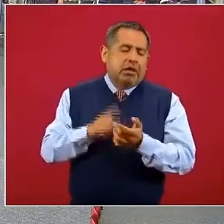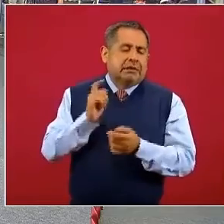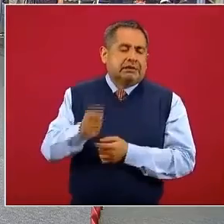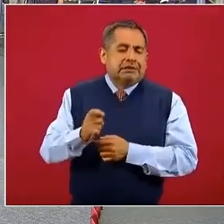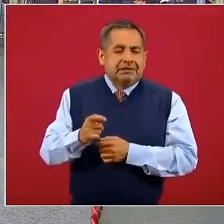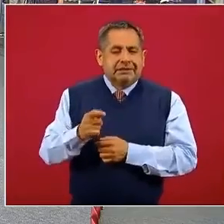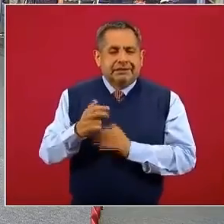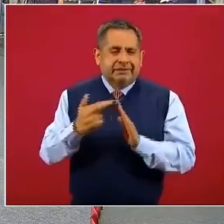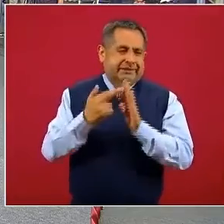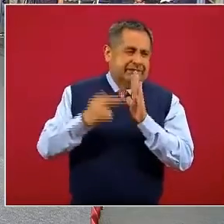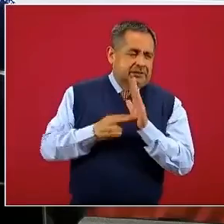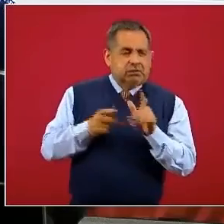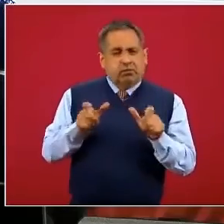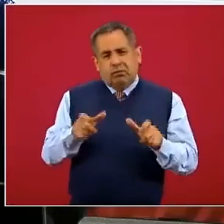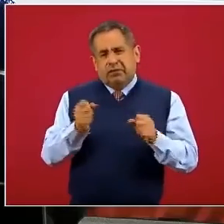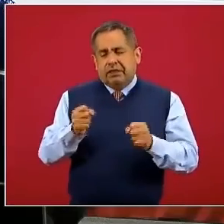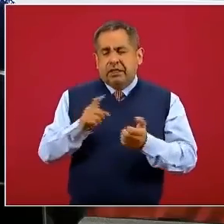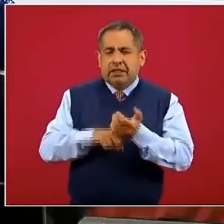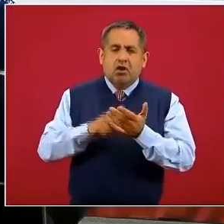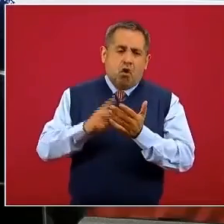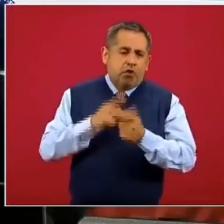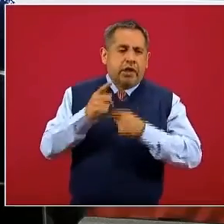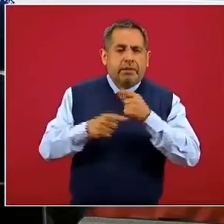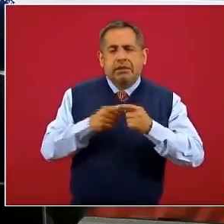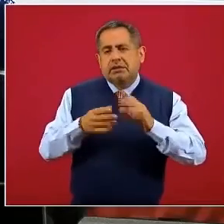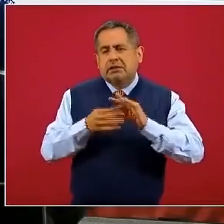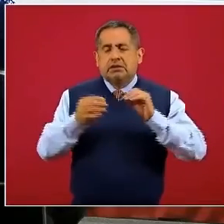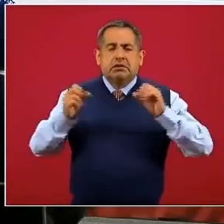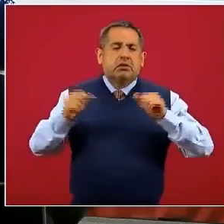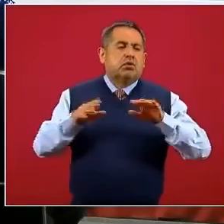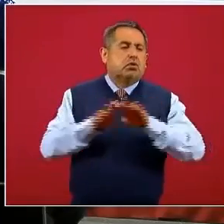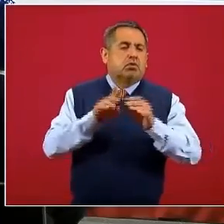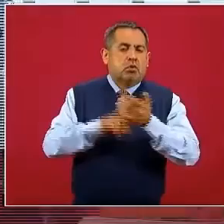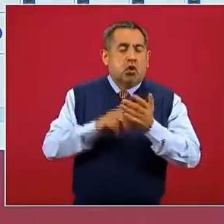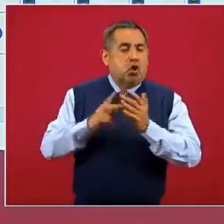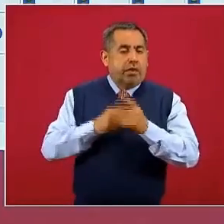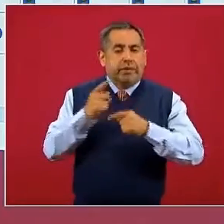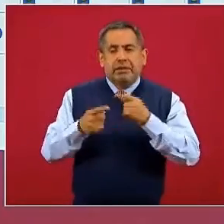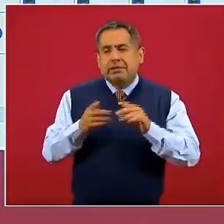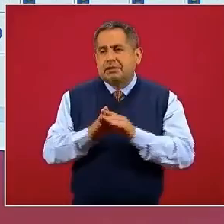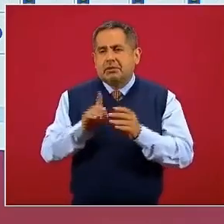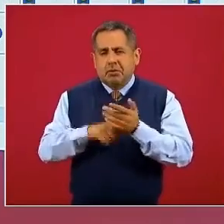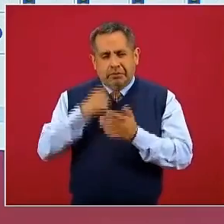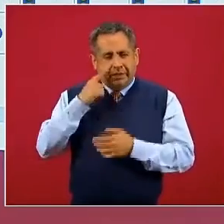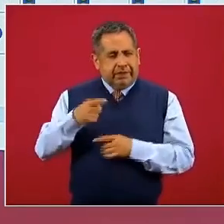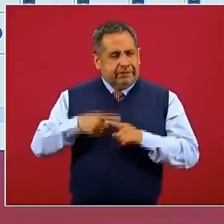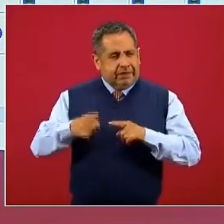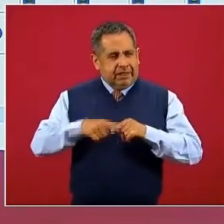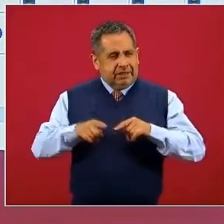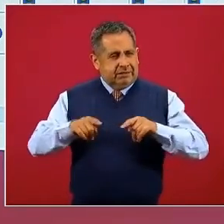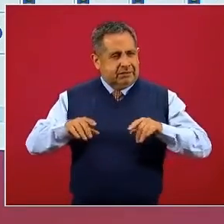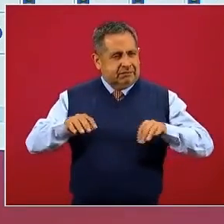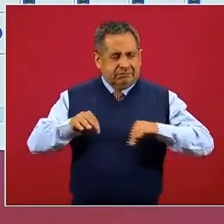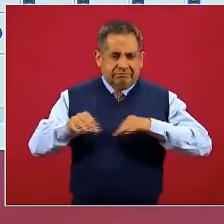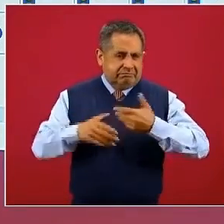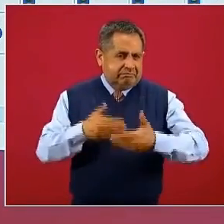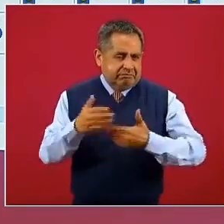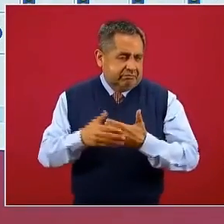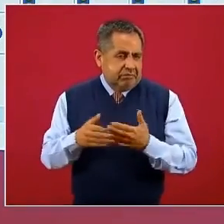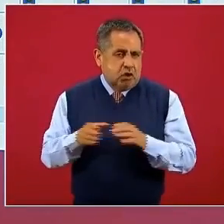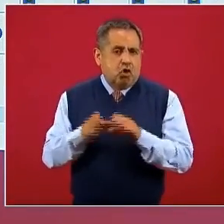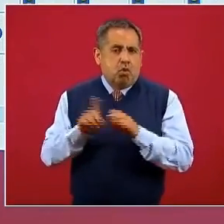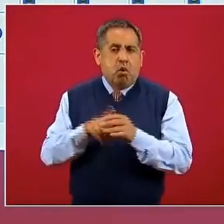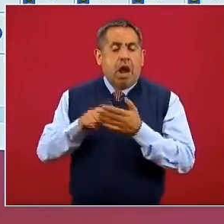espacios, vuelve nuevamente a disminuir los aforos y vuelve nuevamente a limitar las actividades en el espacio